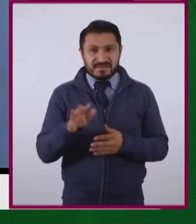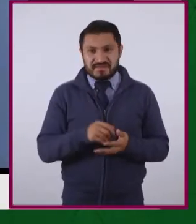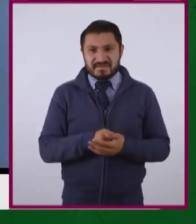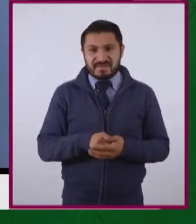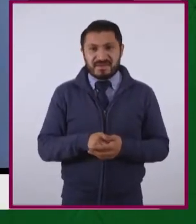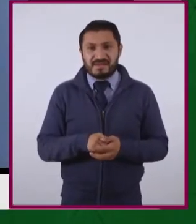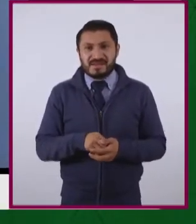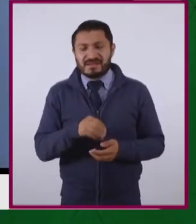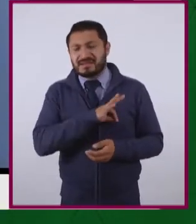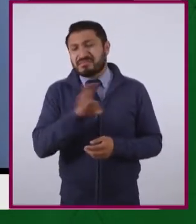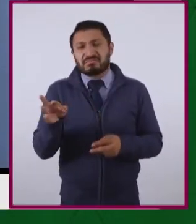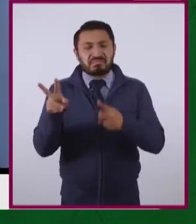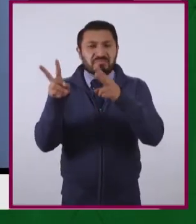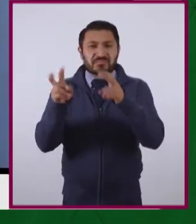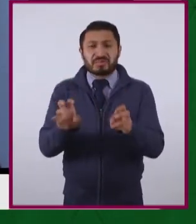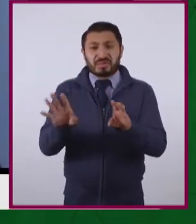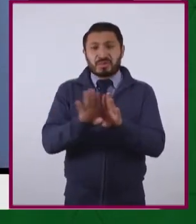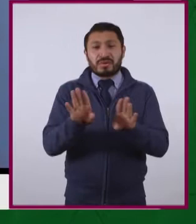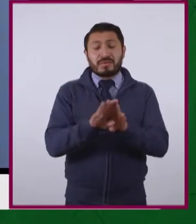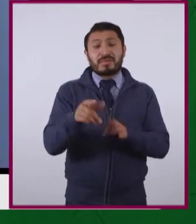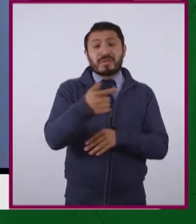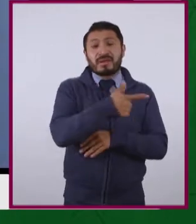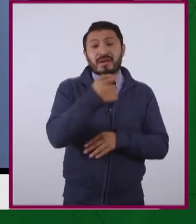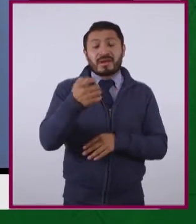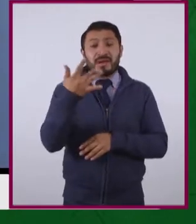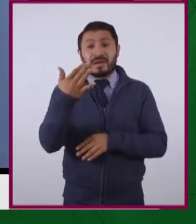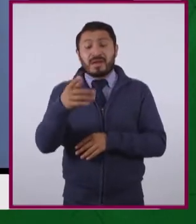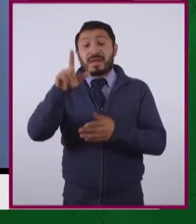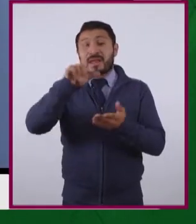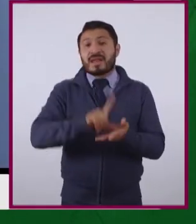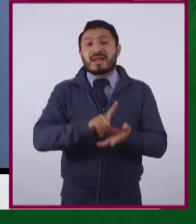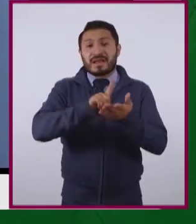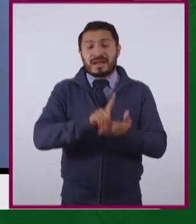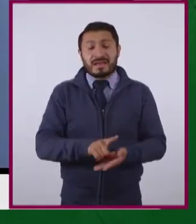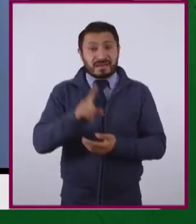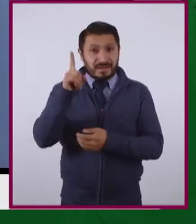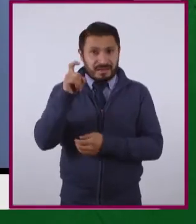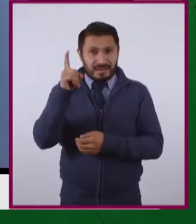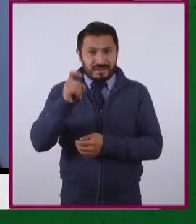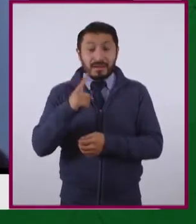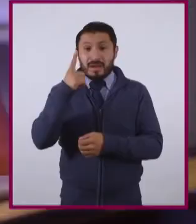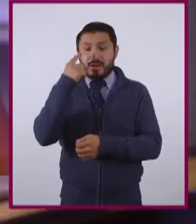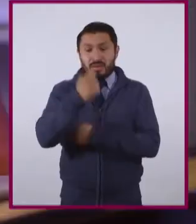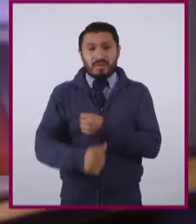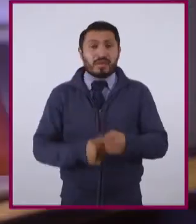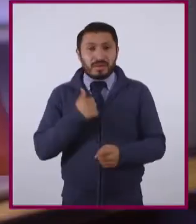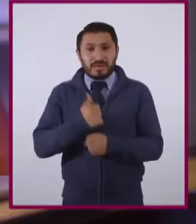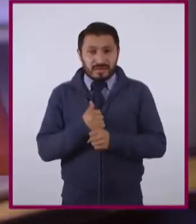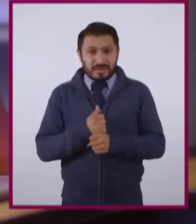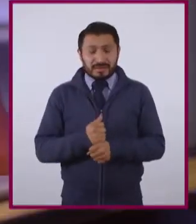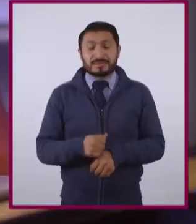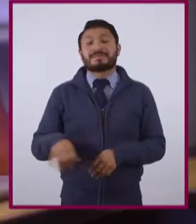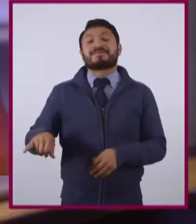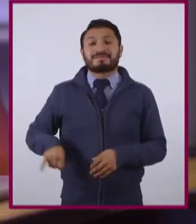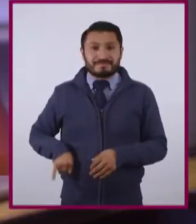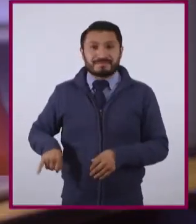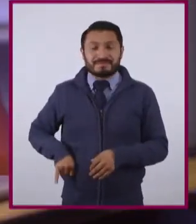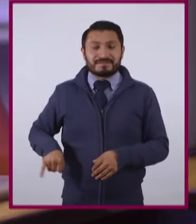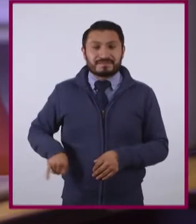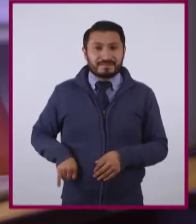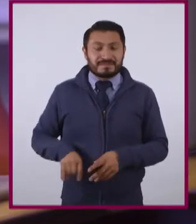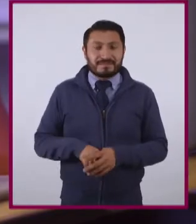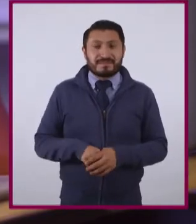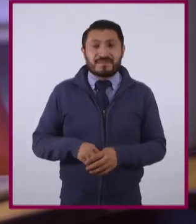aproximadamente puedes captar 750 litros de agua al año. ¡Wow, qué interesante!